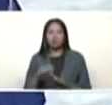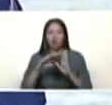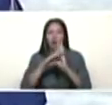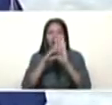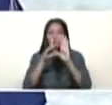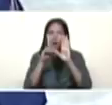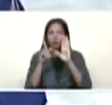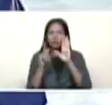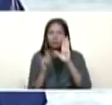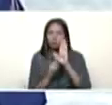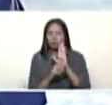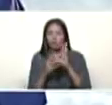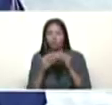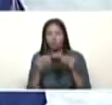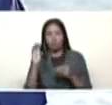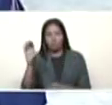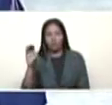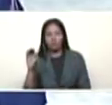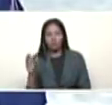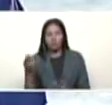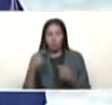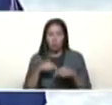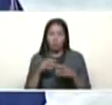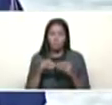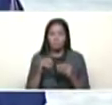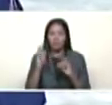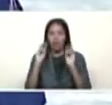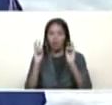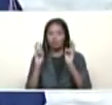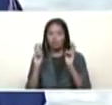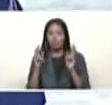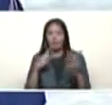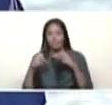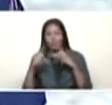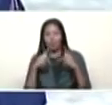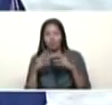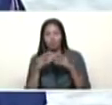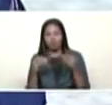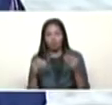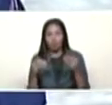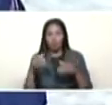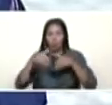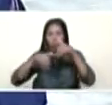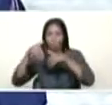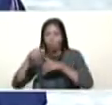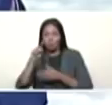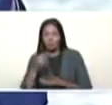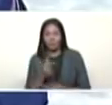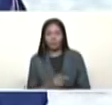país, que incluye los temas políticos, económicos y electorales,